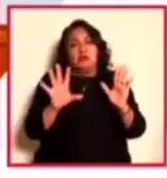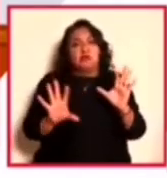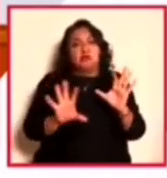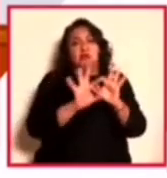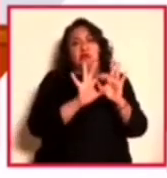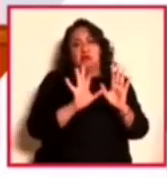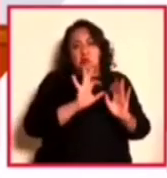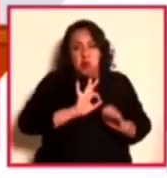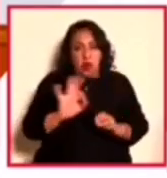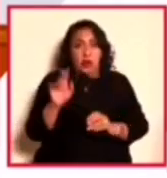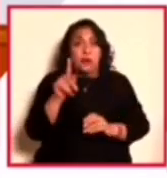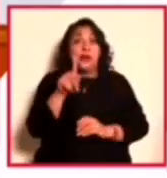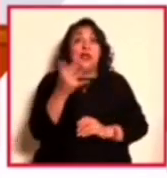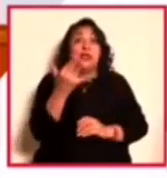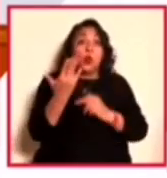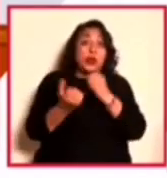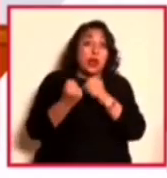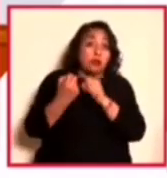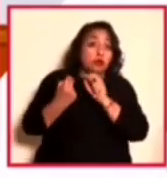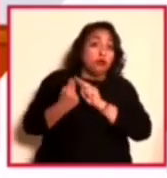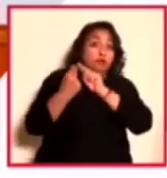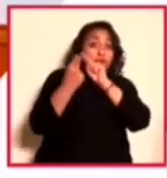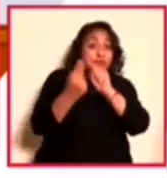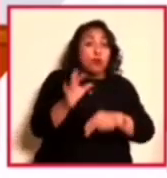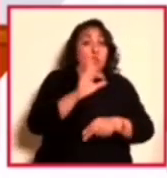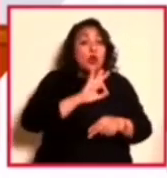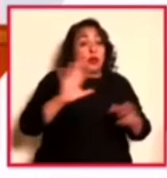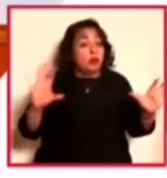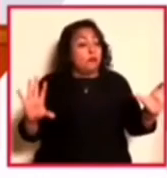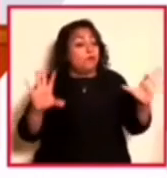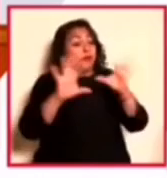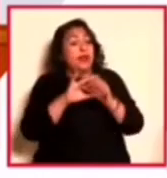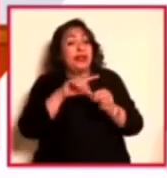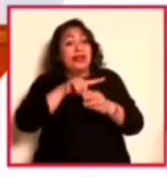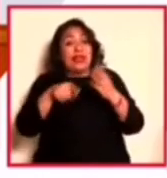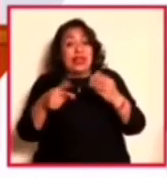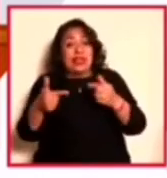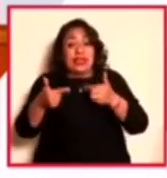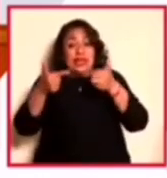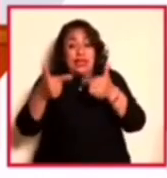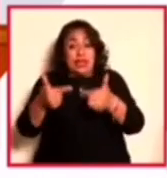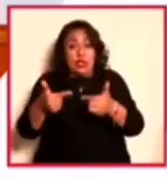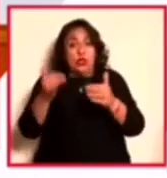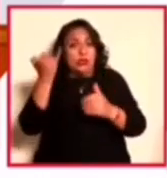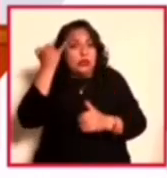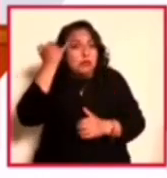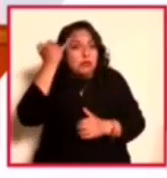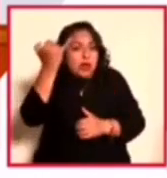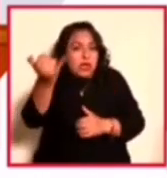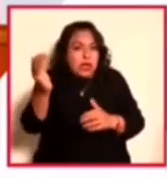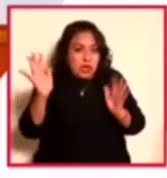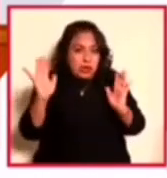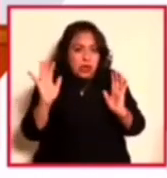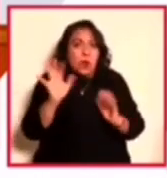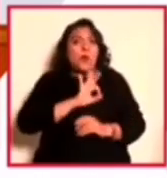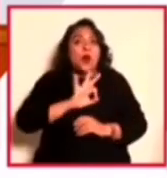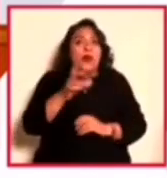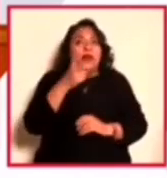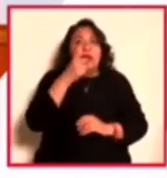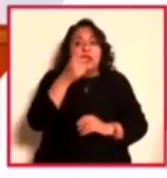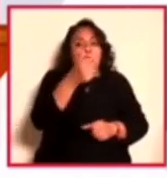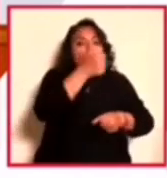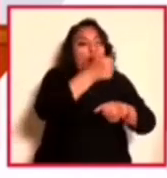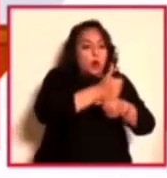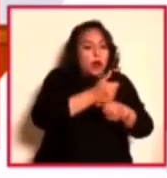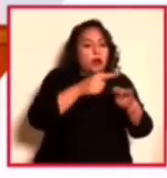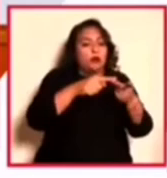Entonces, en 50 años, eso nos ha permitido vincular a tres generaciones. Imagínate, ya pueden decir abuelos, padres